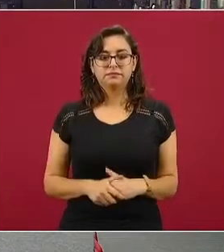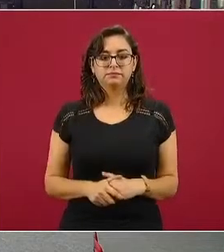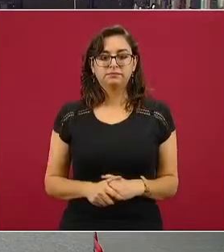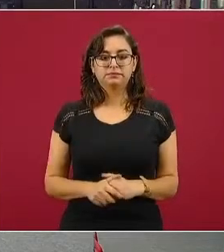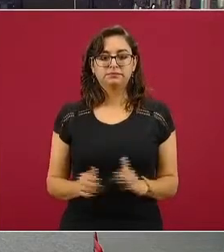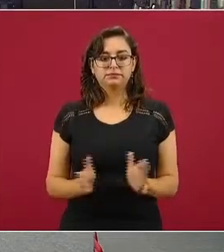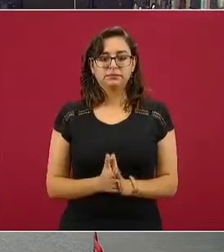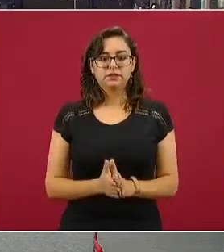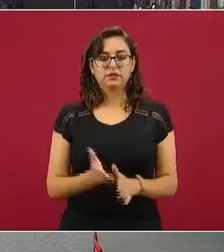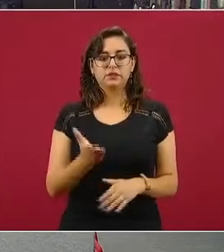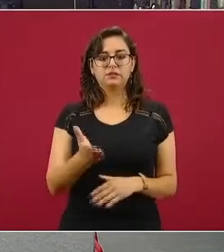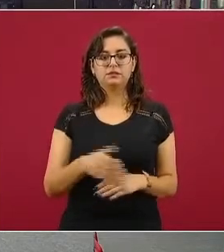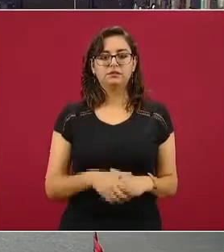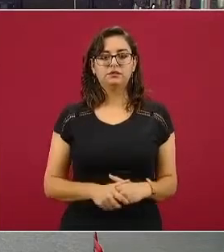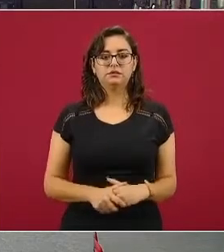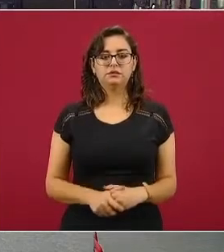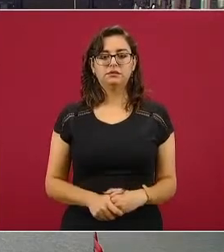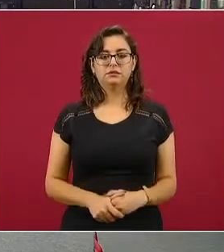favor.